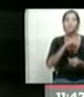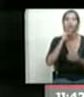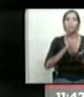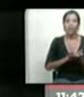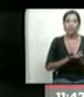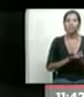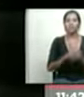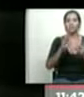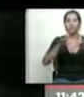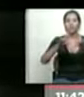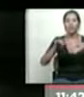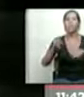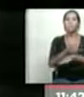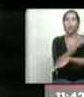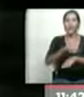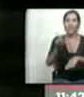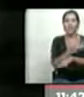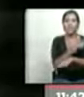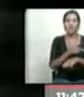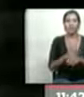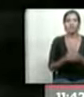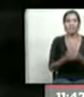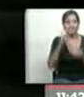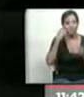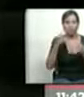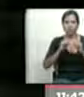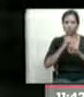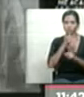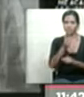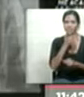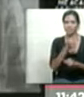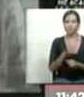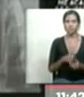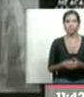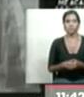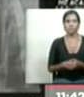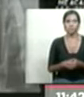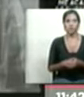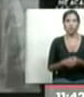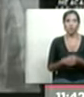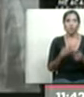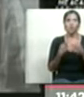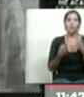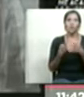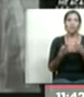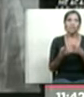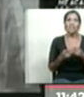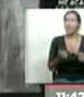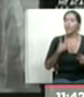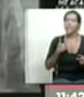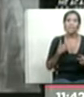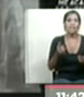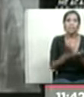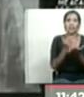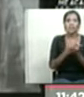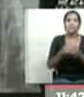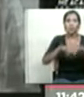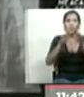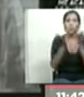García Márquez. Recordémoslo con este fragmento de una entrevista. Una cosa es clara, y es que en cualquier parte del mundo en que yo